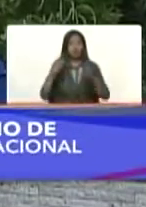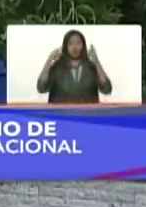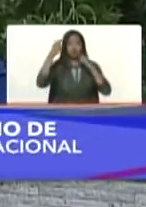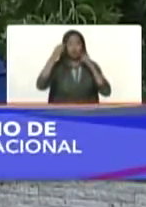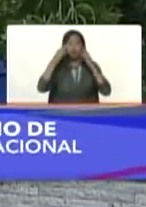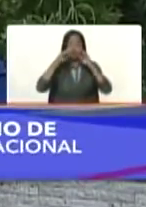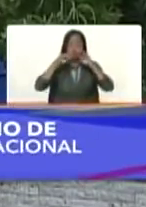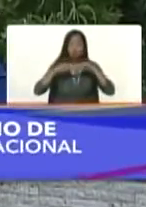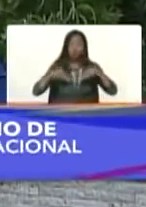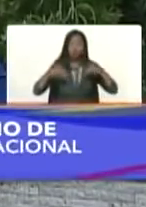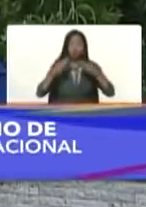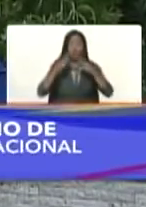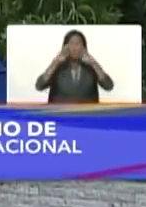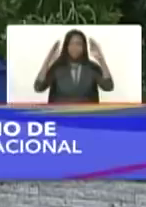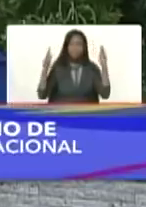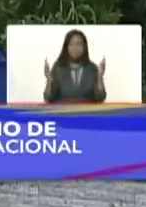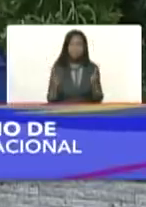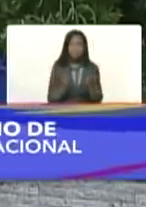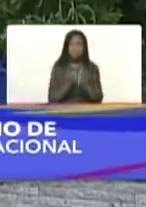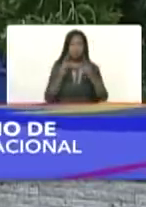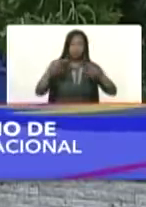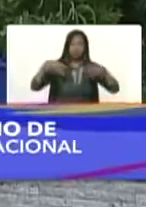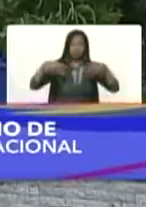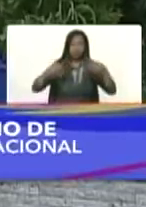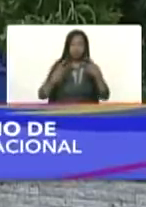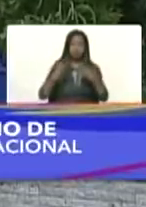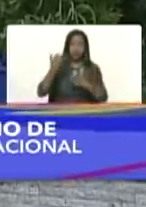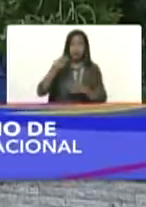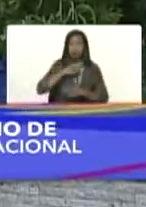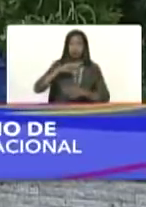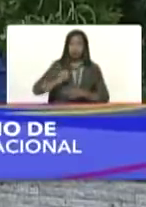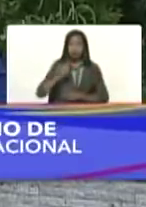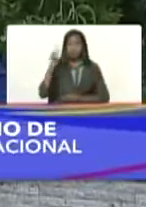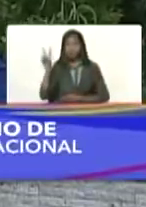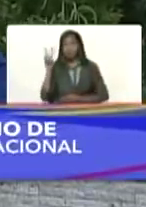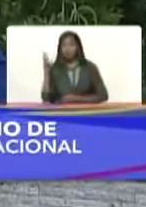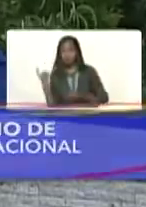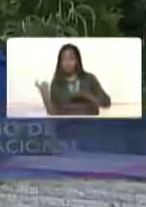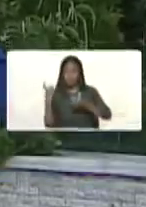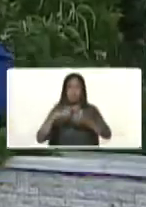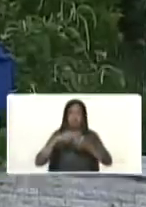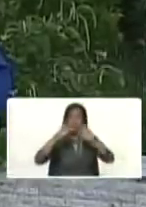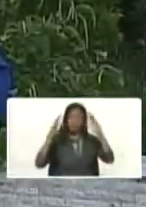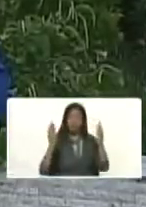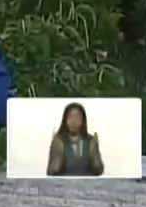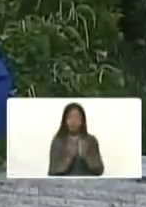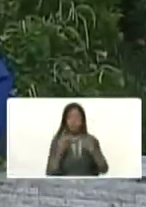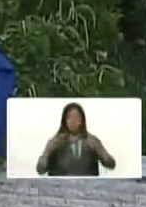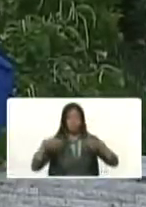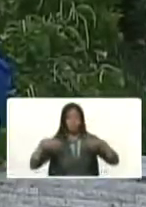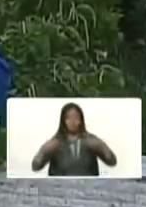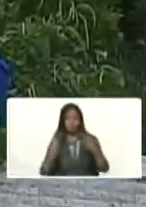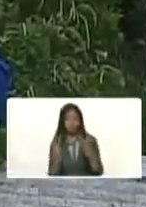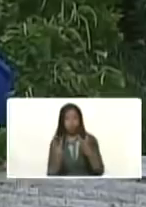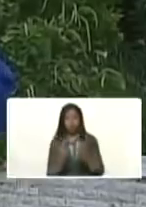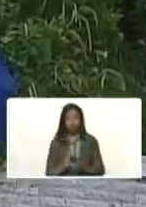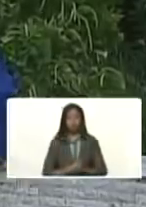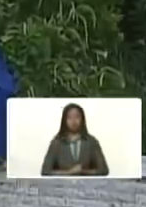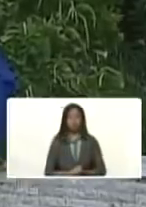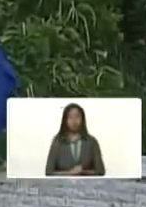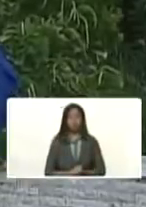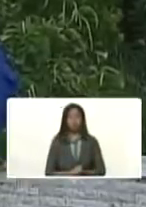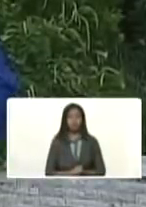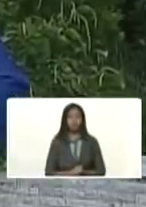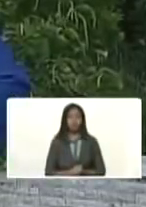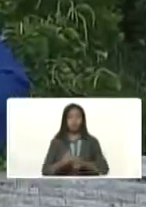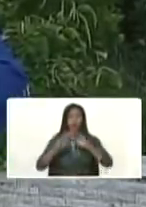mundo. Ese nuevo mundo ya existe y Venezuela forma parte de ese nuevo mundo, el mundo multipolar,